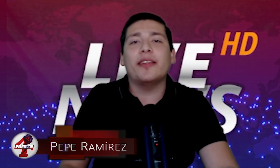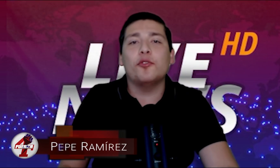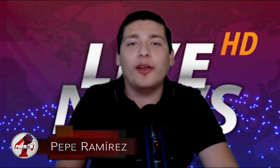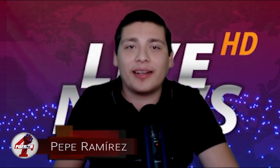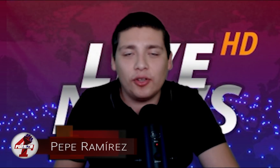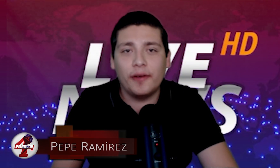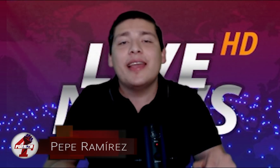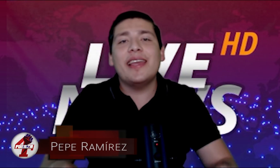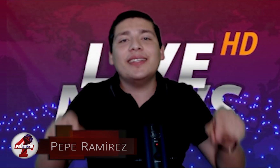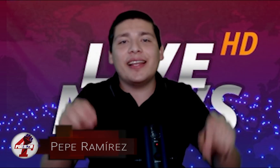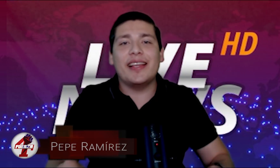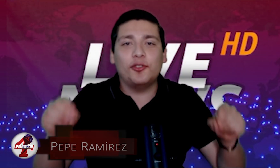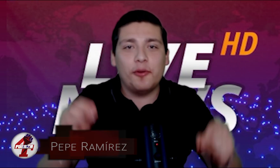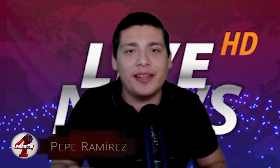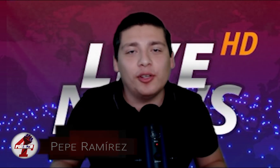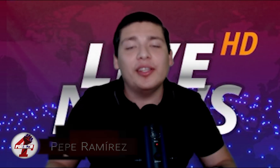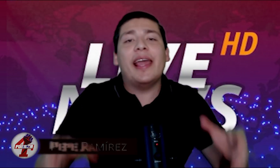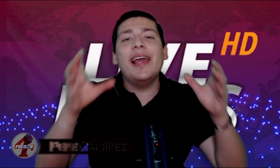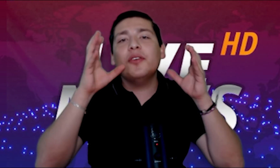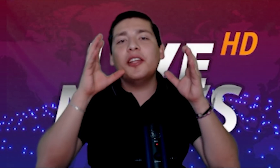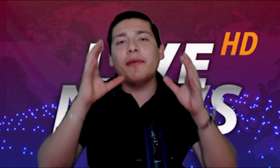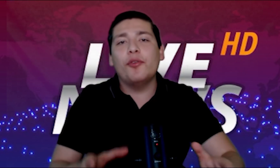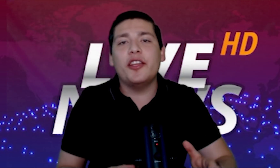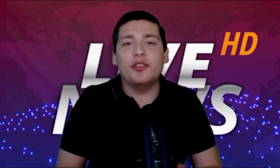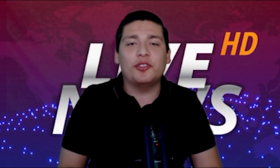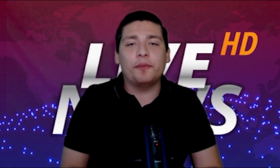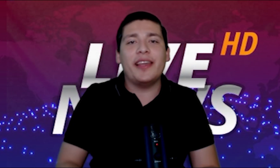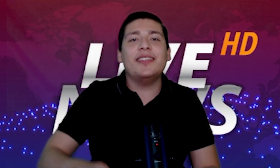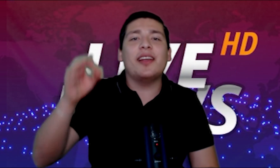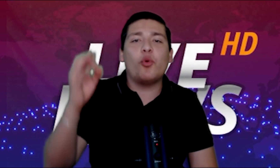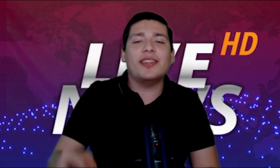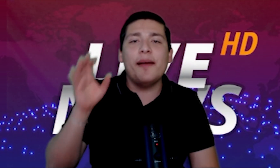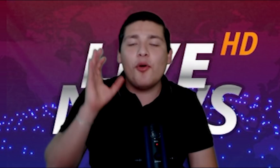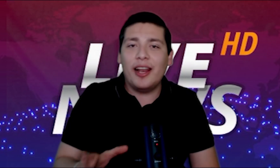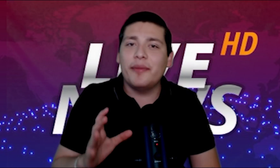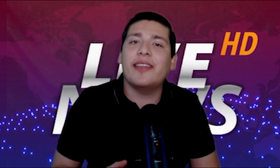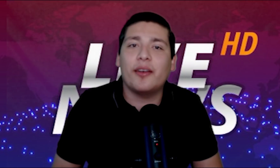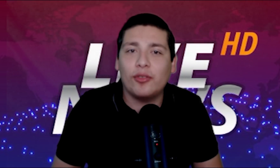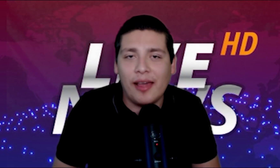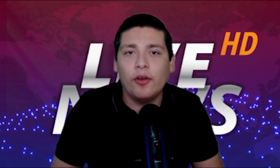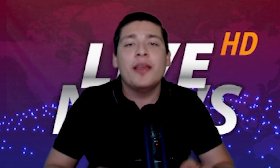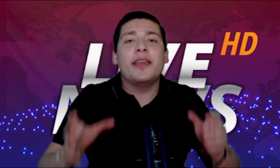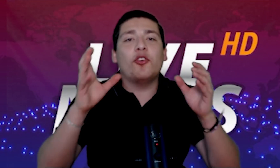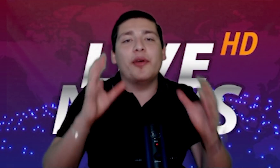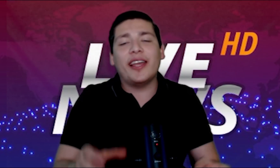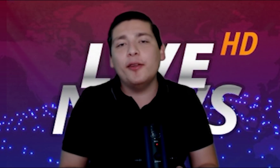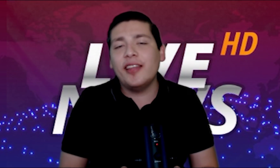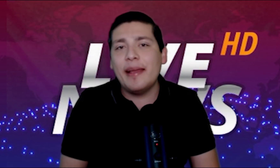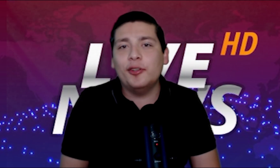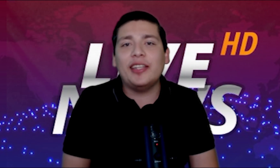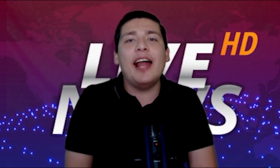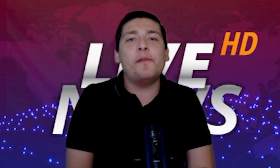siempre tuvo la razón y es que en estos momentos el conservadurismo en nuestro país se encuentra moralmente derrotado y como